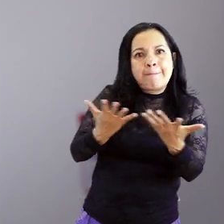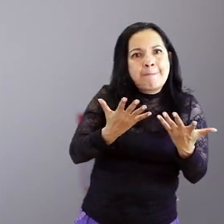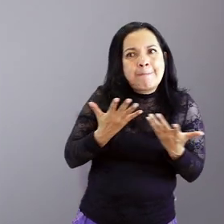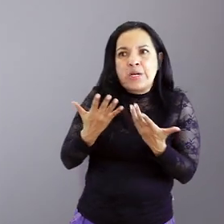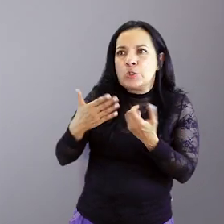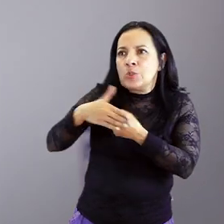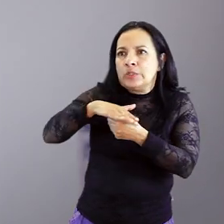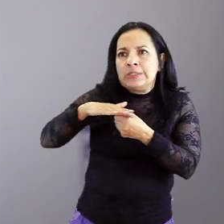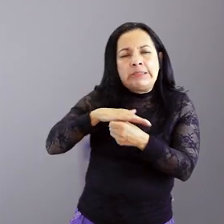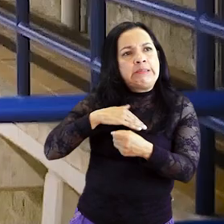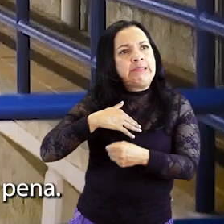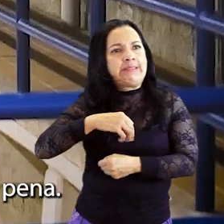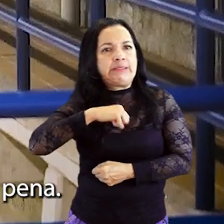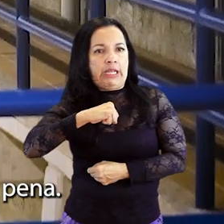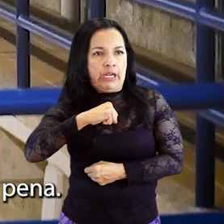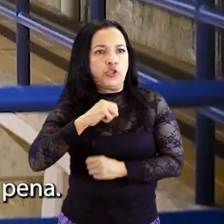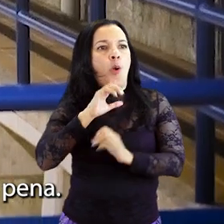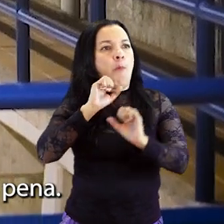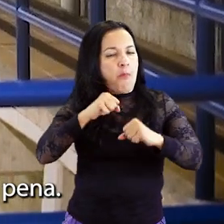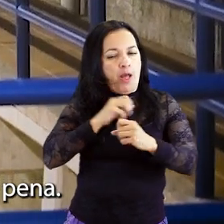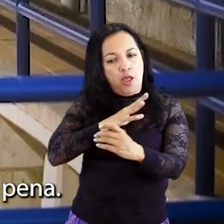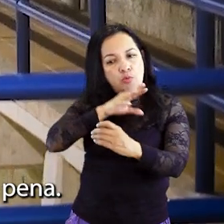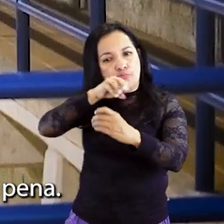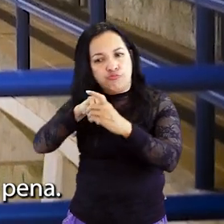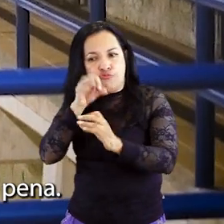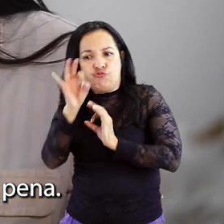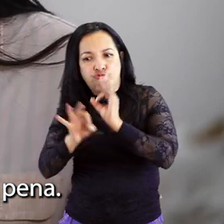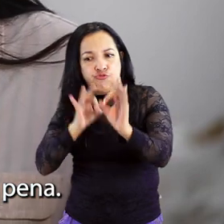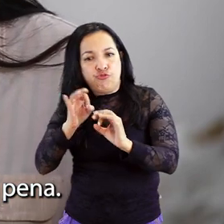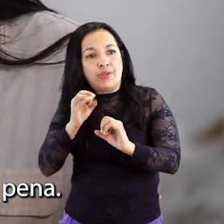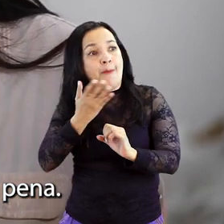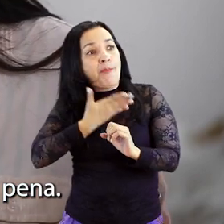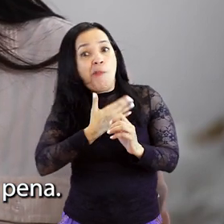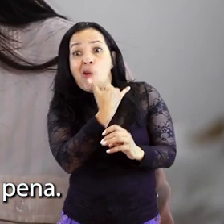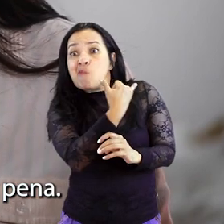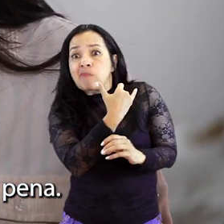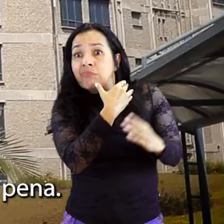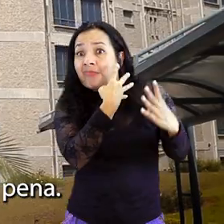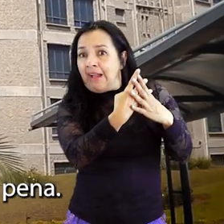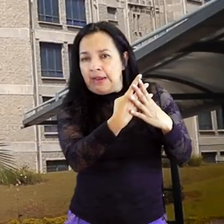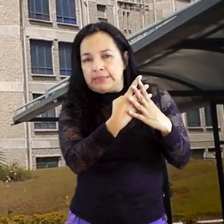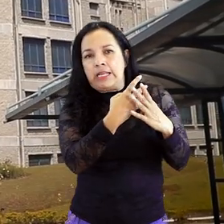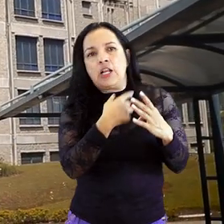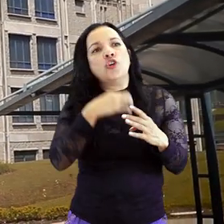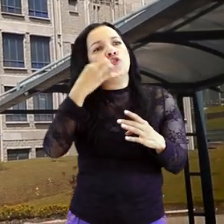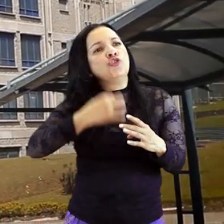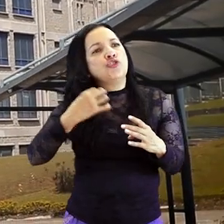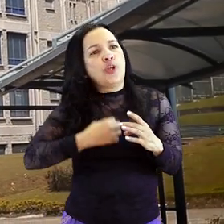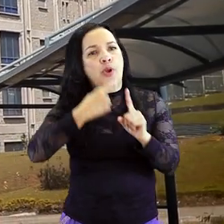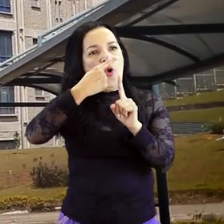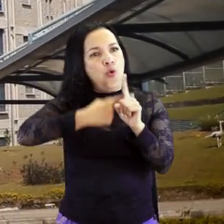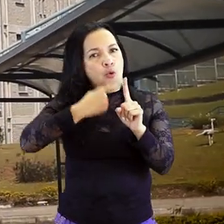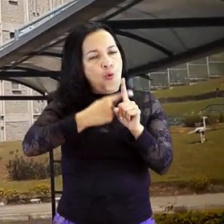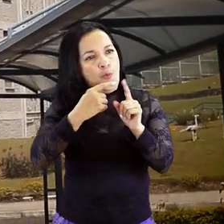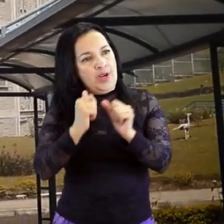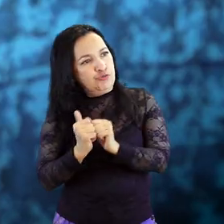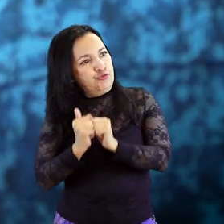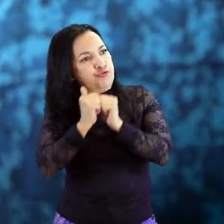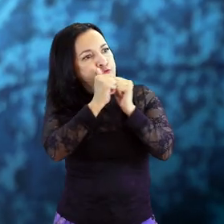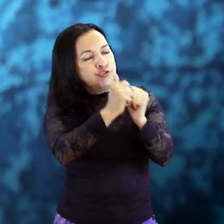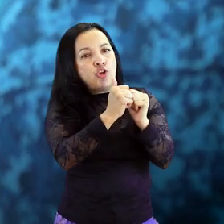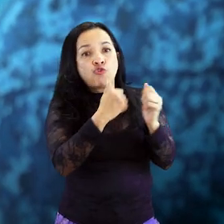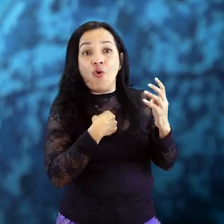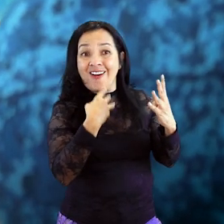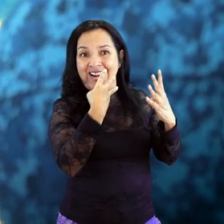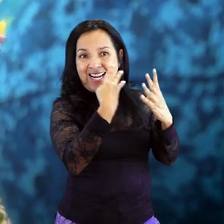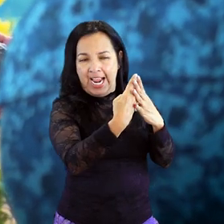riesgo de vulneración de derechos, nosotros podamos cuidarlos mientras su mamá cumple la pena. Cada mes los llevamos a una visita